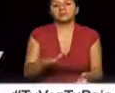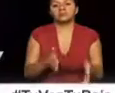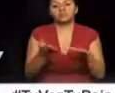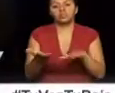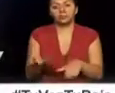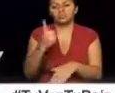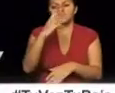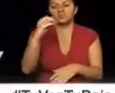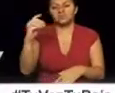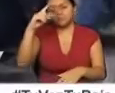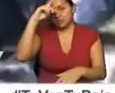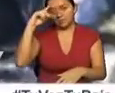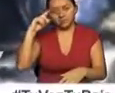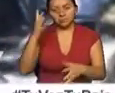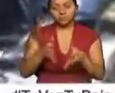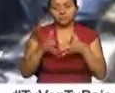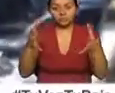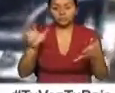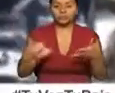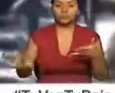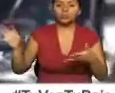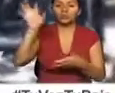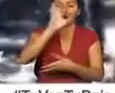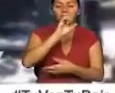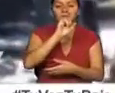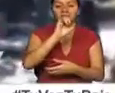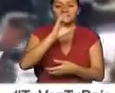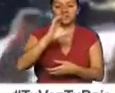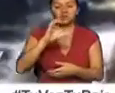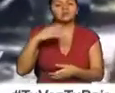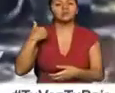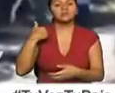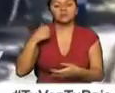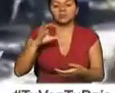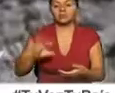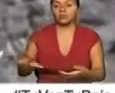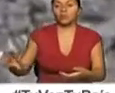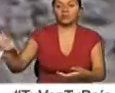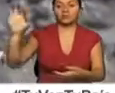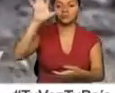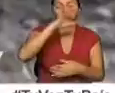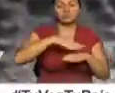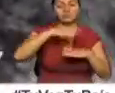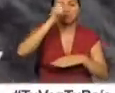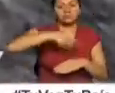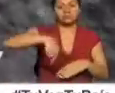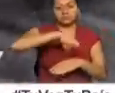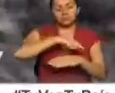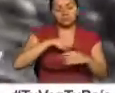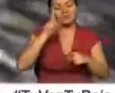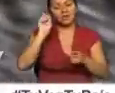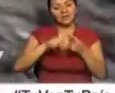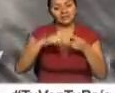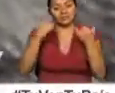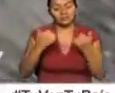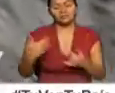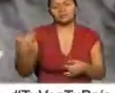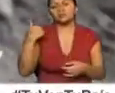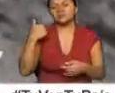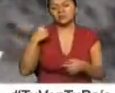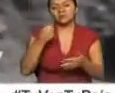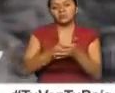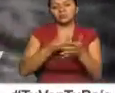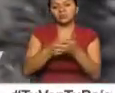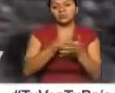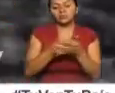un centenar de heridos. Las provincias de El Asig cuentan con una población mayoritaria no kurda y hasta ahora ha estado alejada de los combates